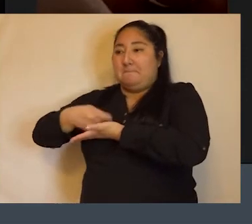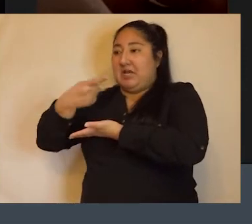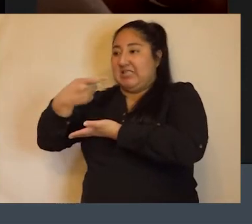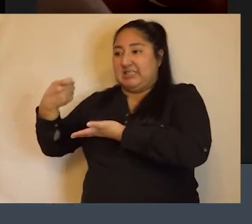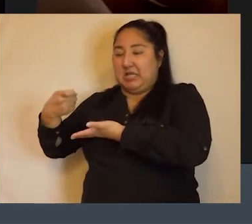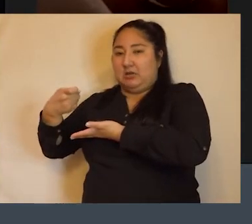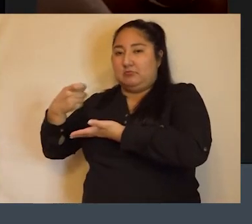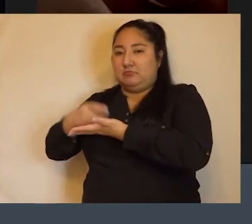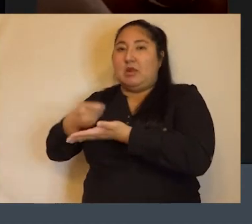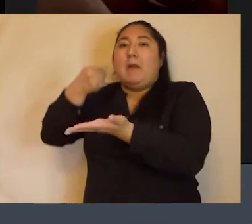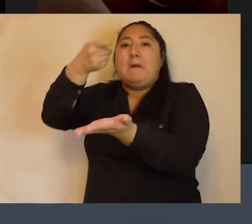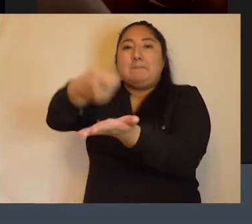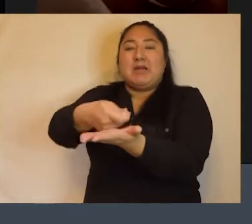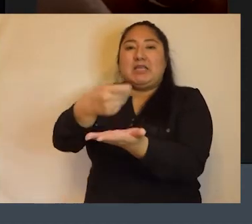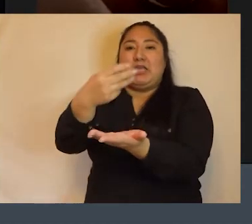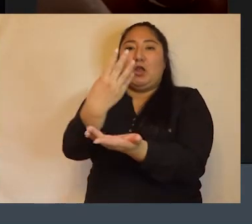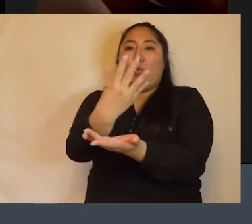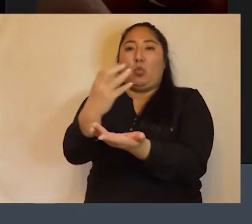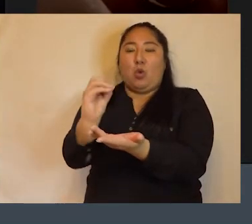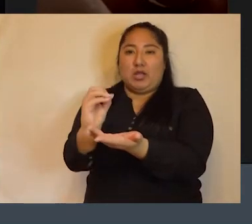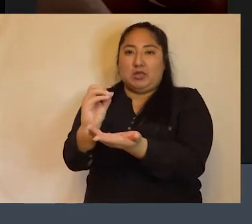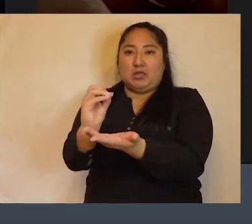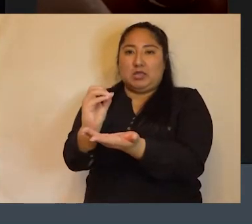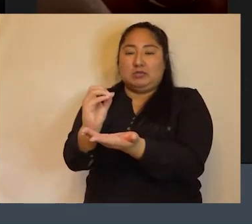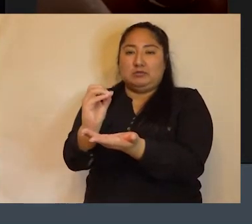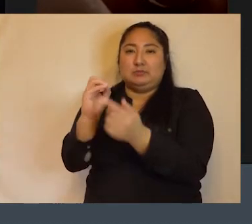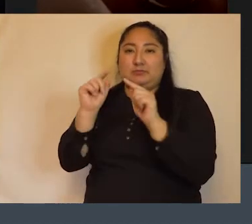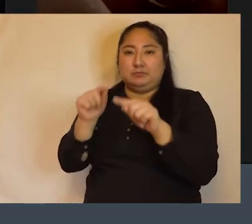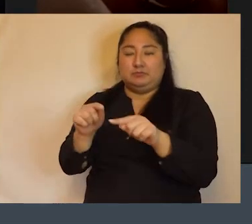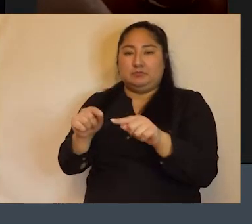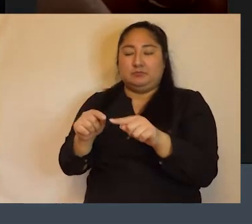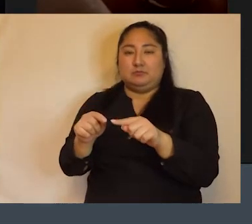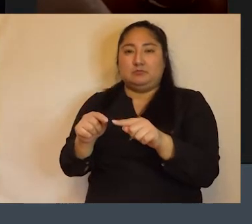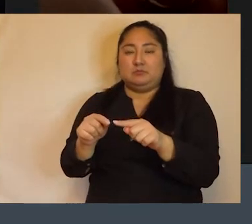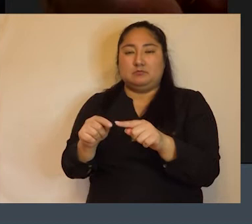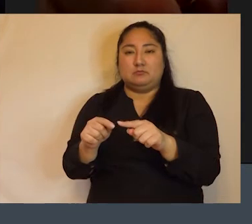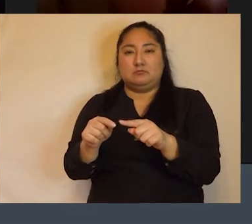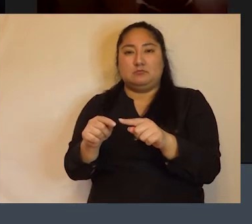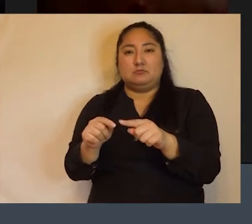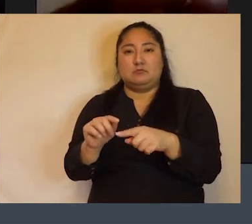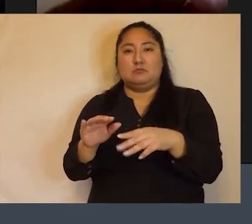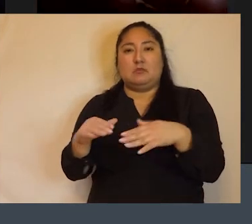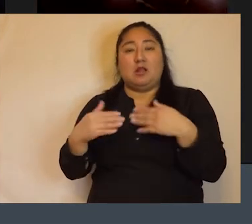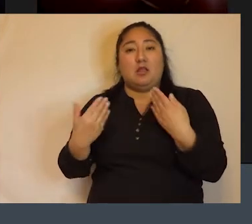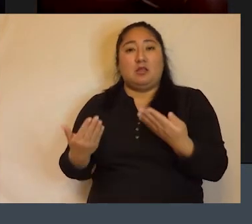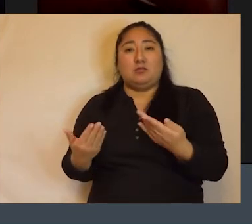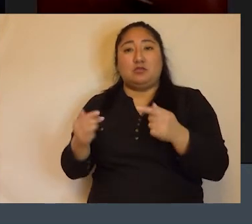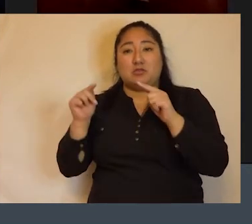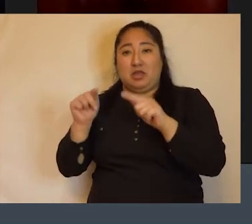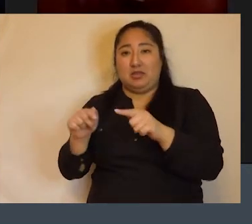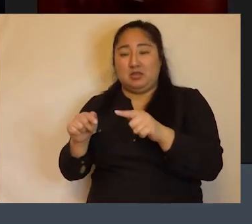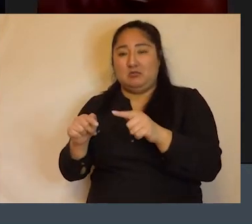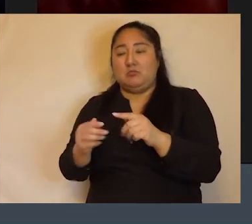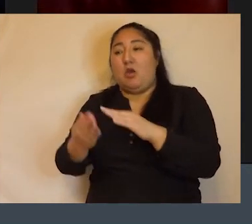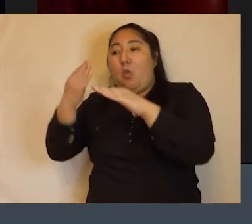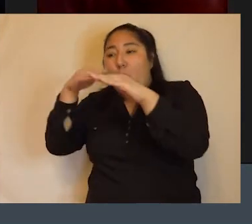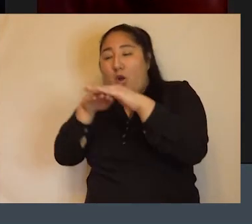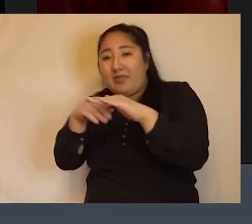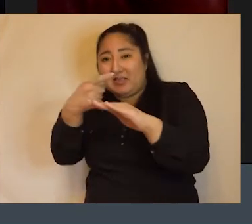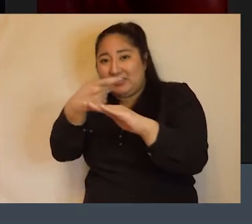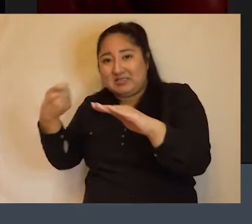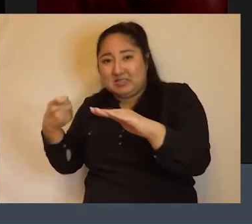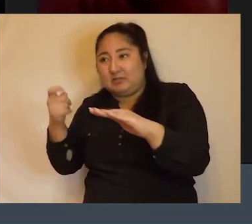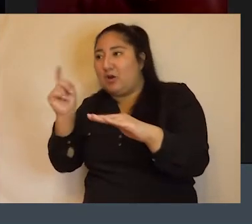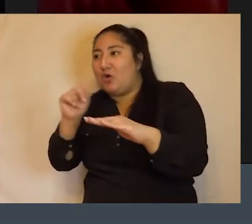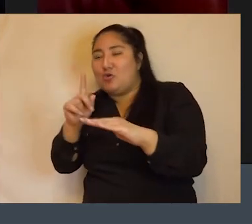pagaste 40, estoy suponiendo tramos del 40%, ¿ya? Entonces, por lo tanto, en vez de ahorrar